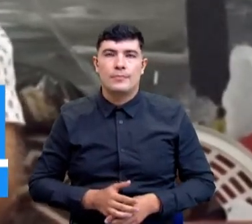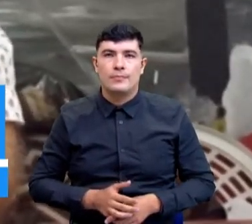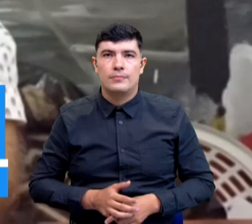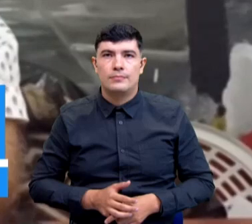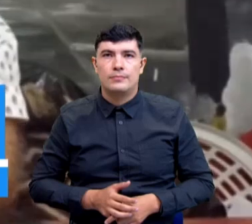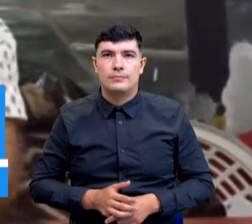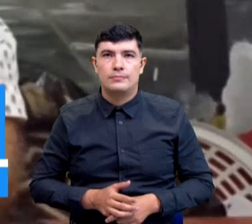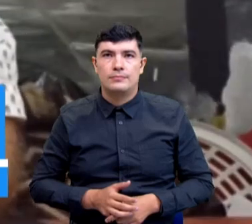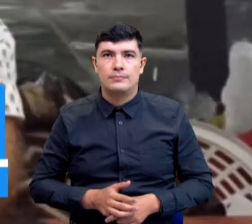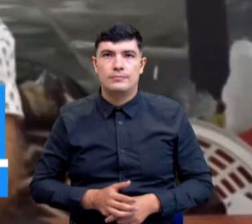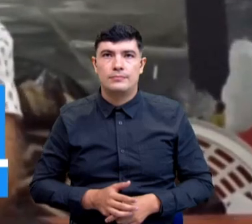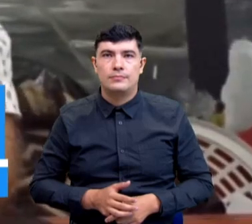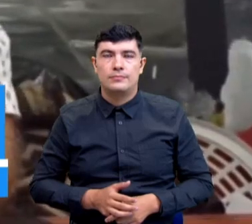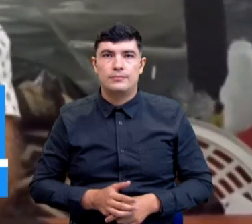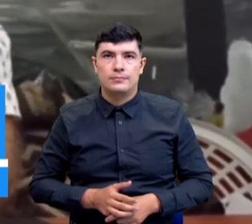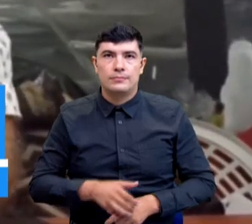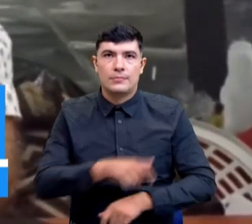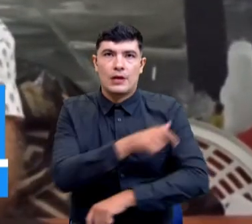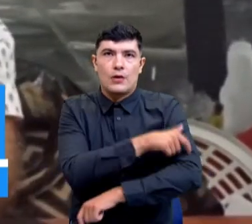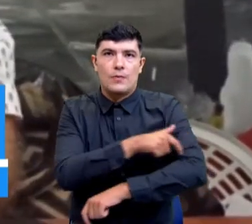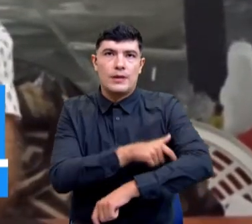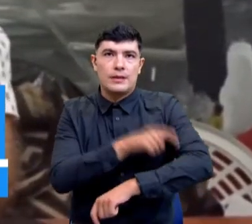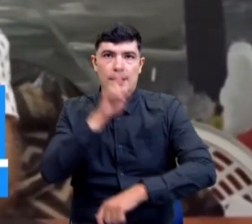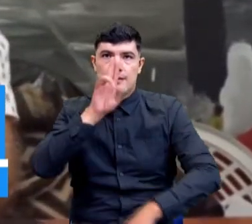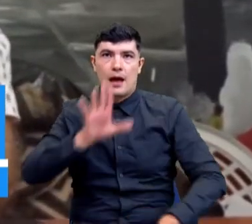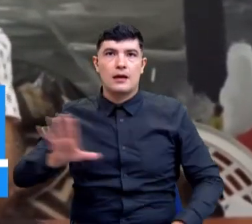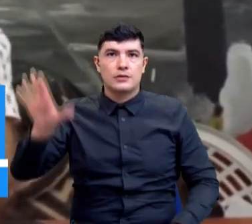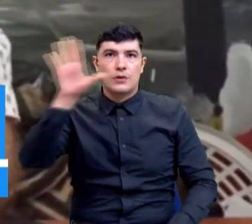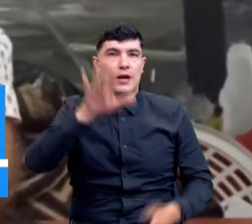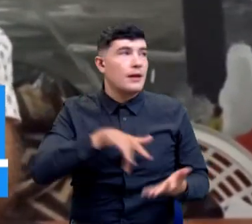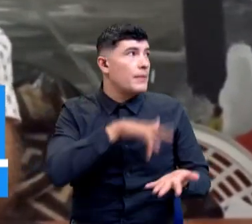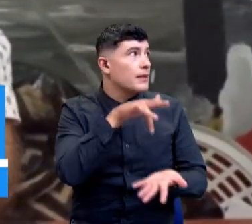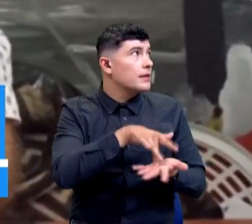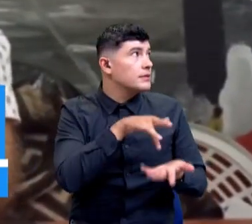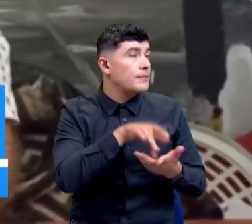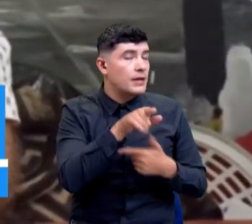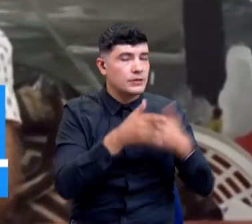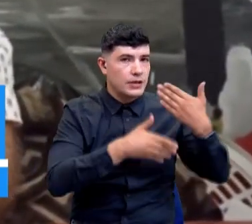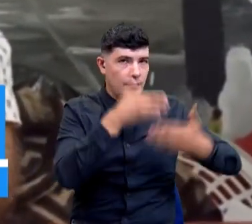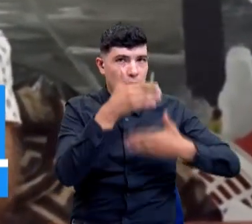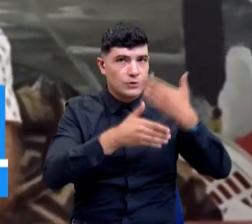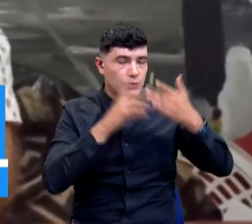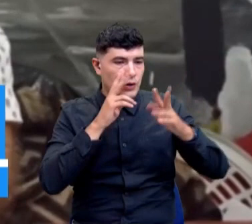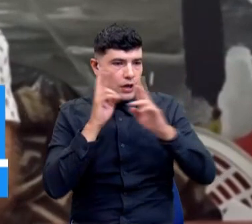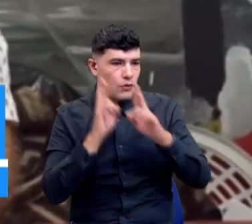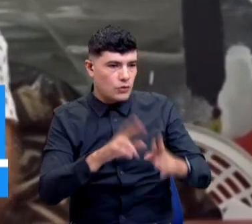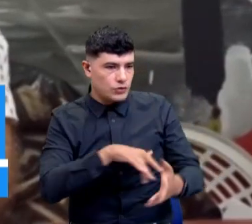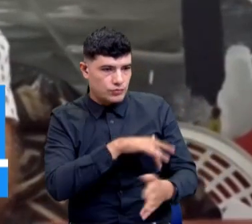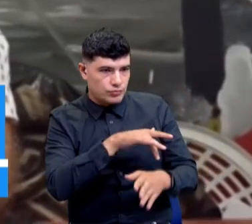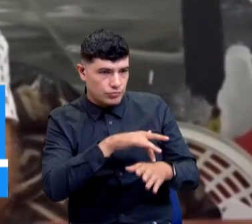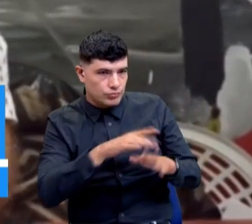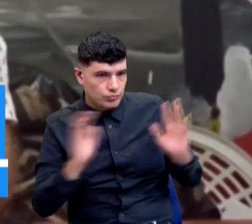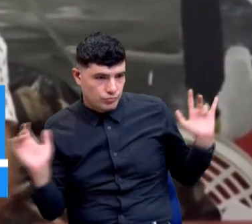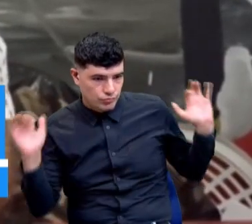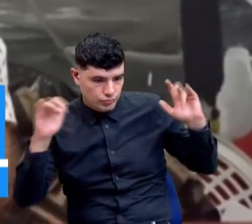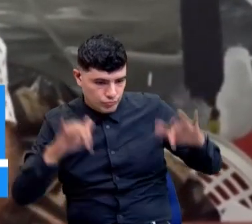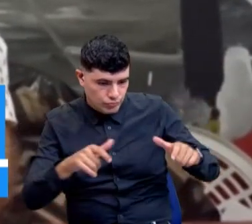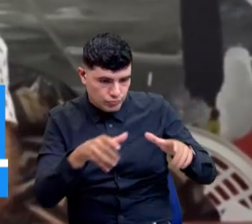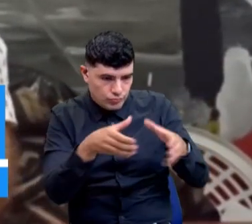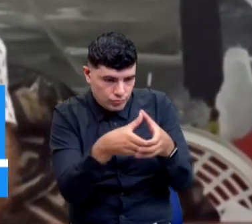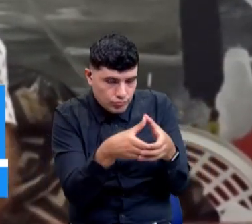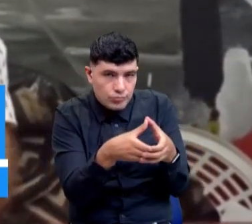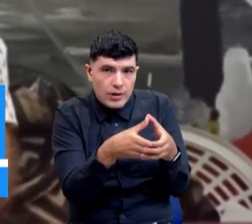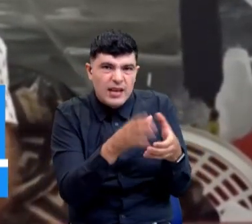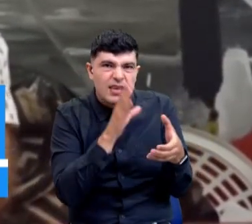selección de un Comité Nacional de Participación que estará constituido por